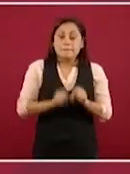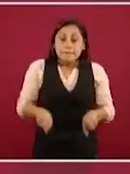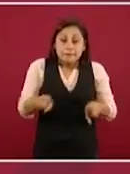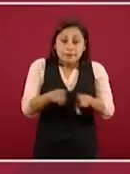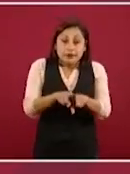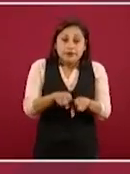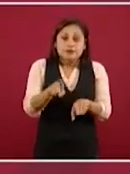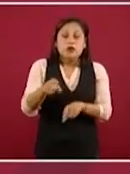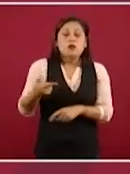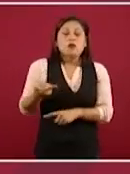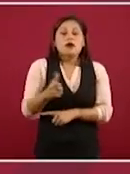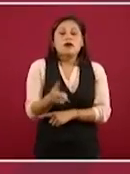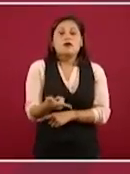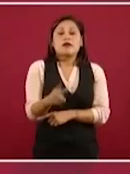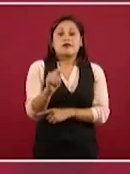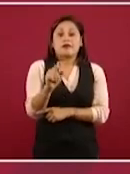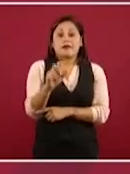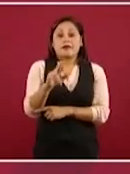mucho tiempo.